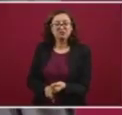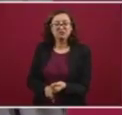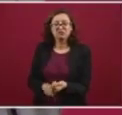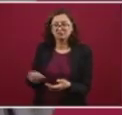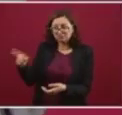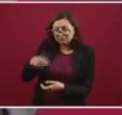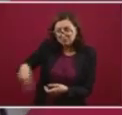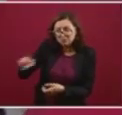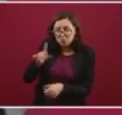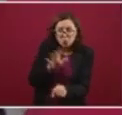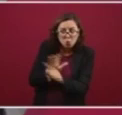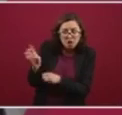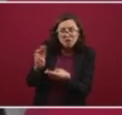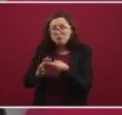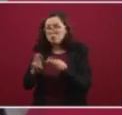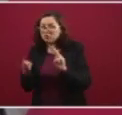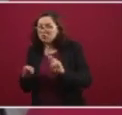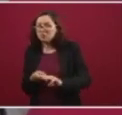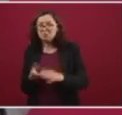motivo.